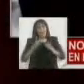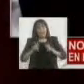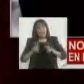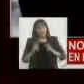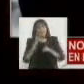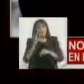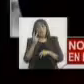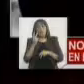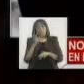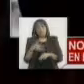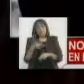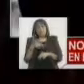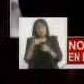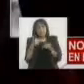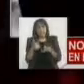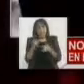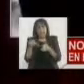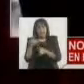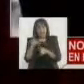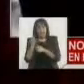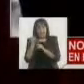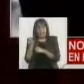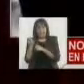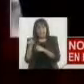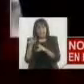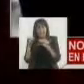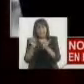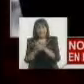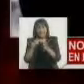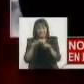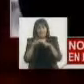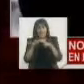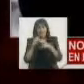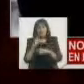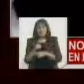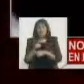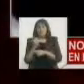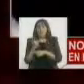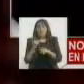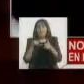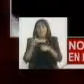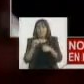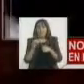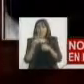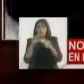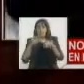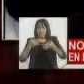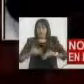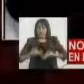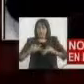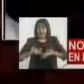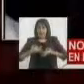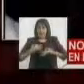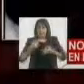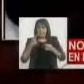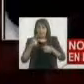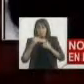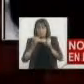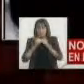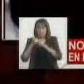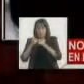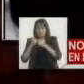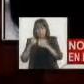cómo sintió usted el ambiente que se dio en este escenario. Bueno, es un ambiente muy formal, muy